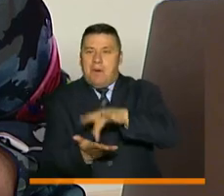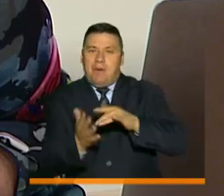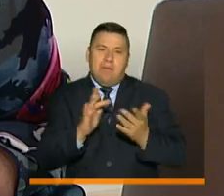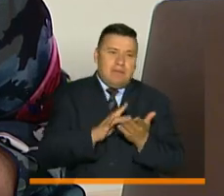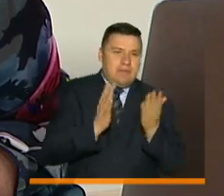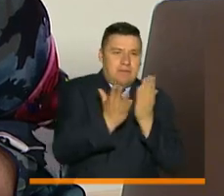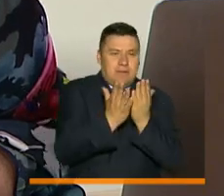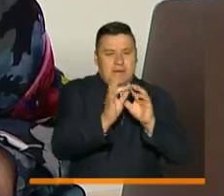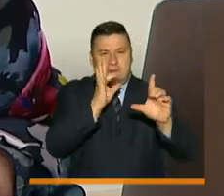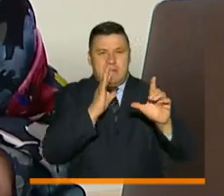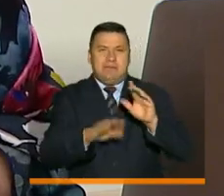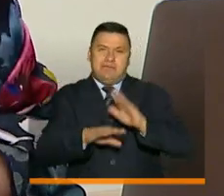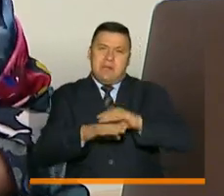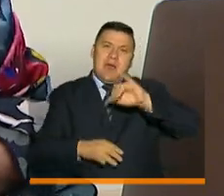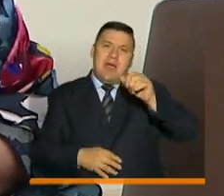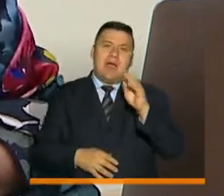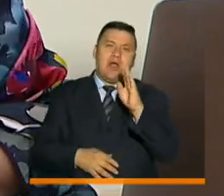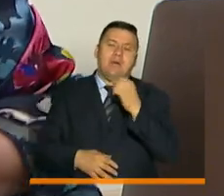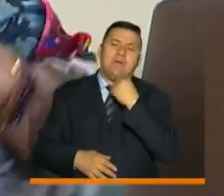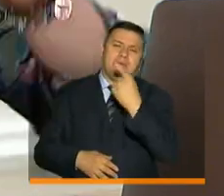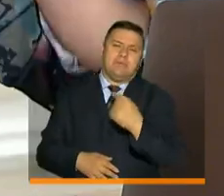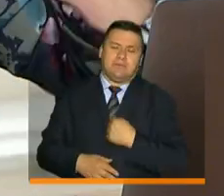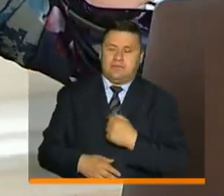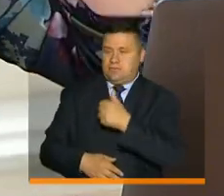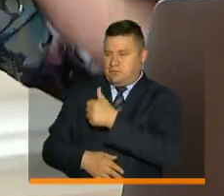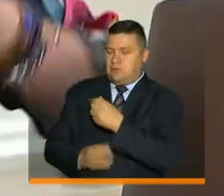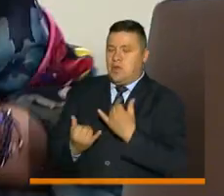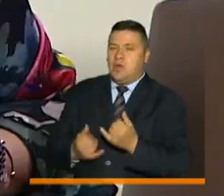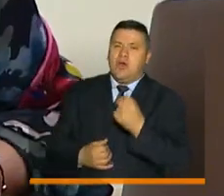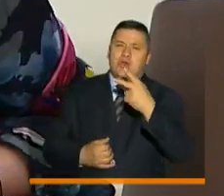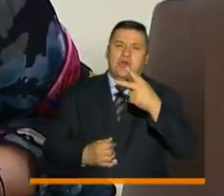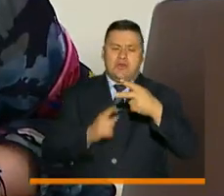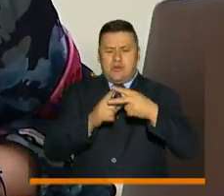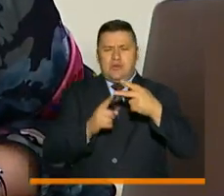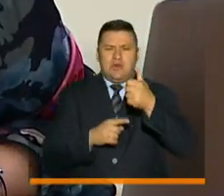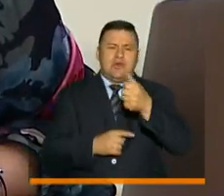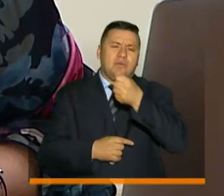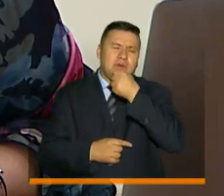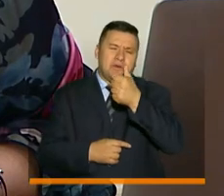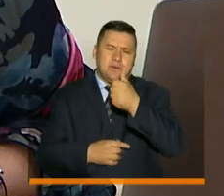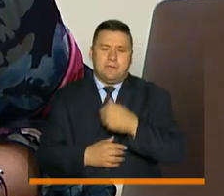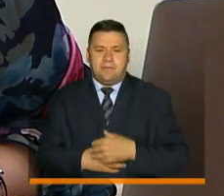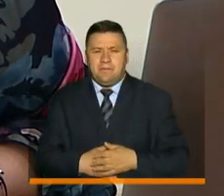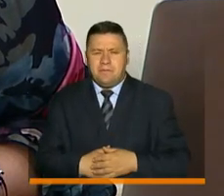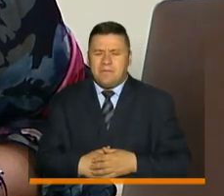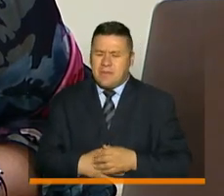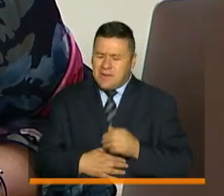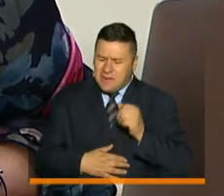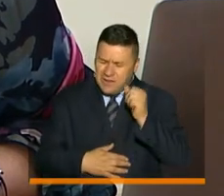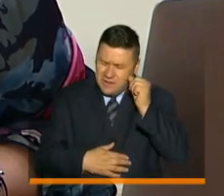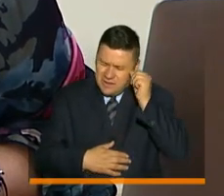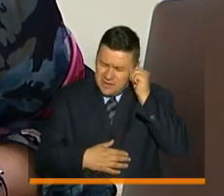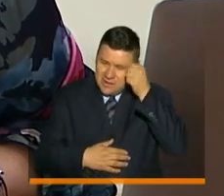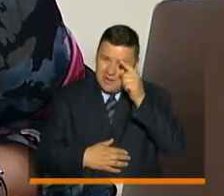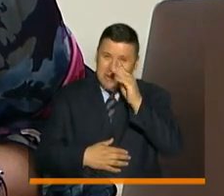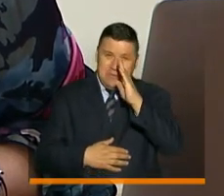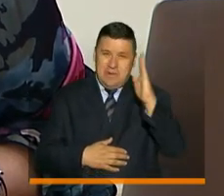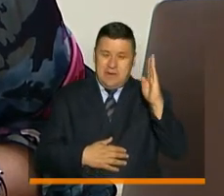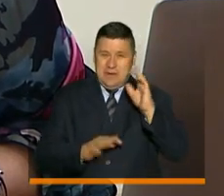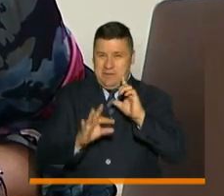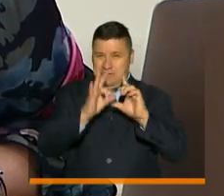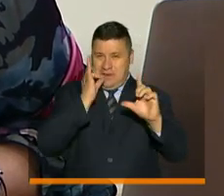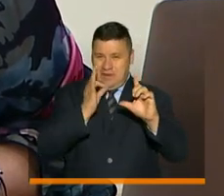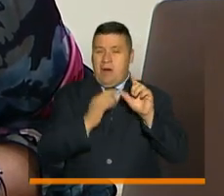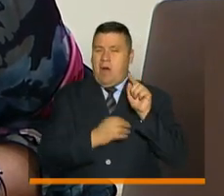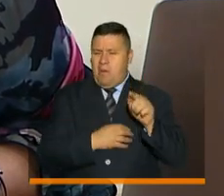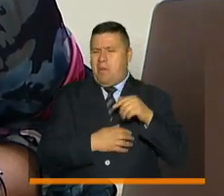mensaje a Jacobo y a todos los niños de Colombia, y le daría dos buenas noticias que usted mencionaba, presidente. Recuerda que hemos lanzado la Biblioteca Digital, es